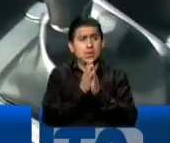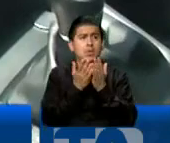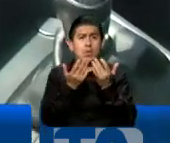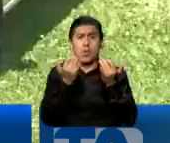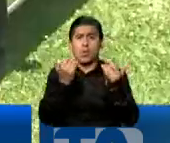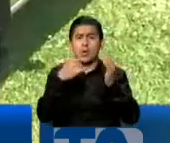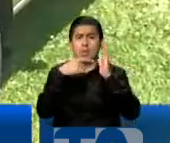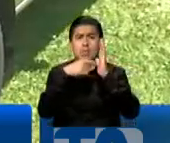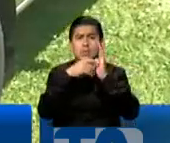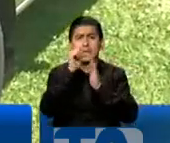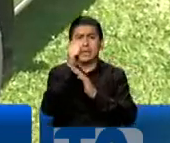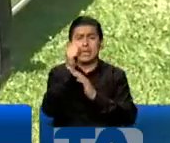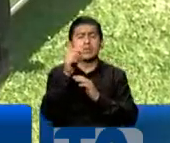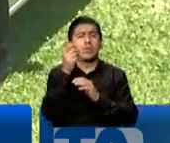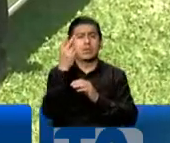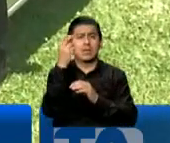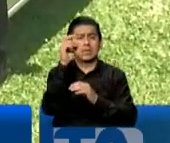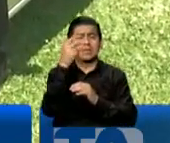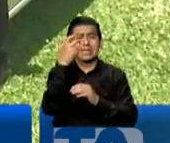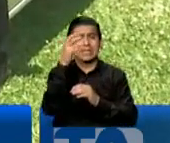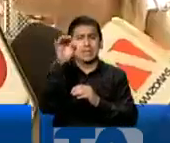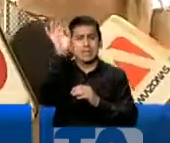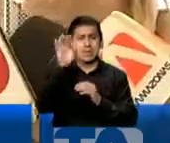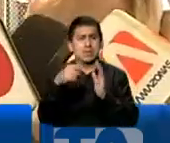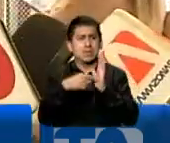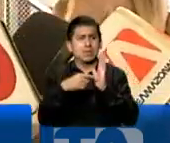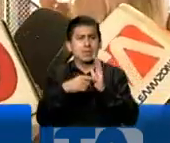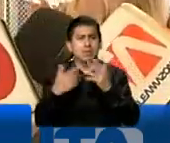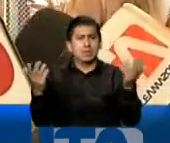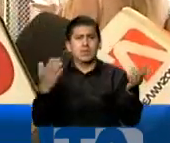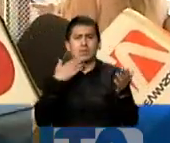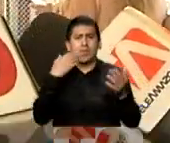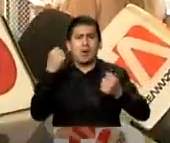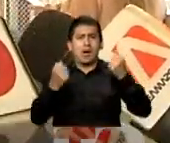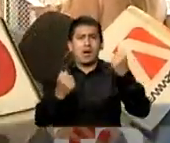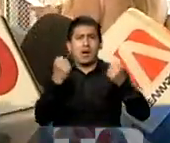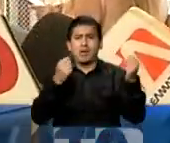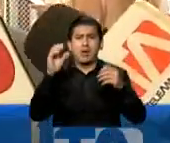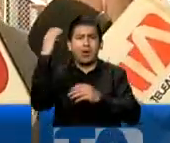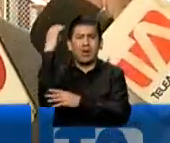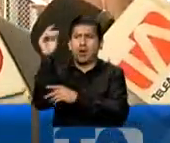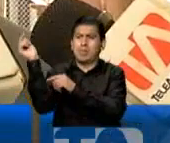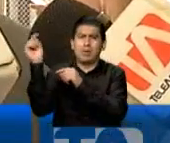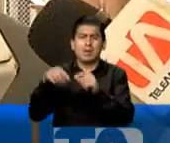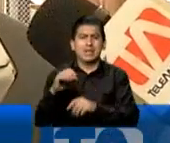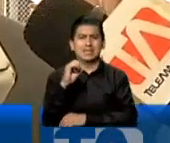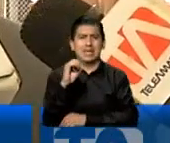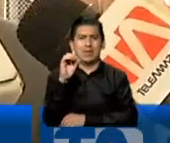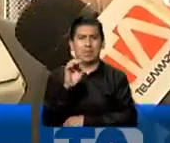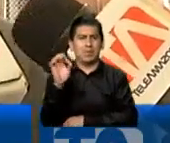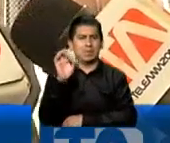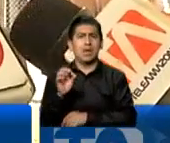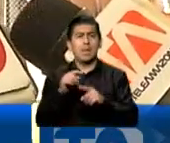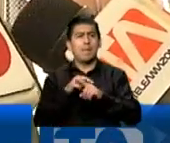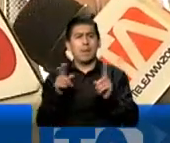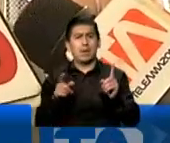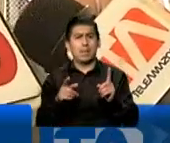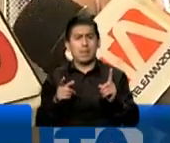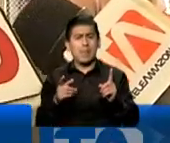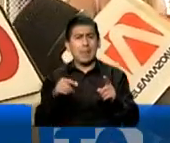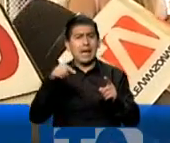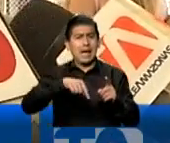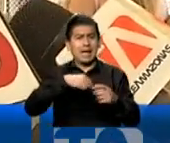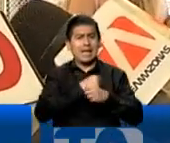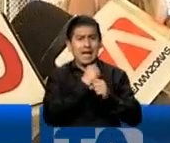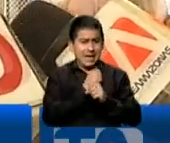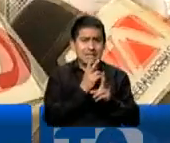actualmente pagan entre el 10 y el 13% de aranceles. No puede ser que un vehículo venga de Colombia con cero arancel, mientras que una parte de la